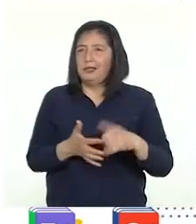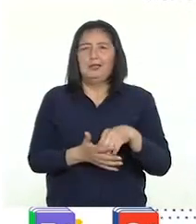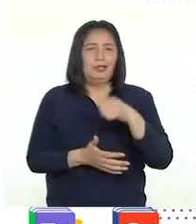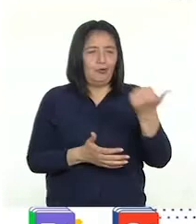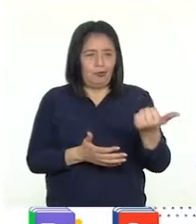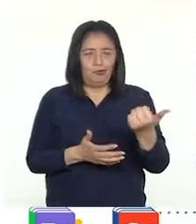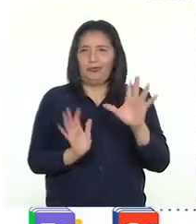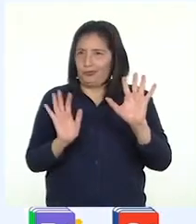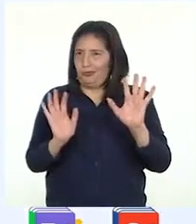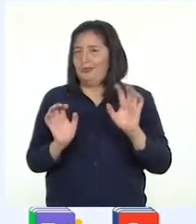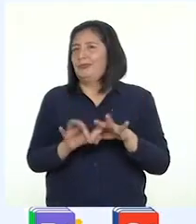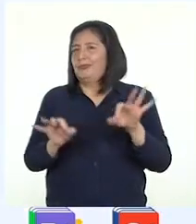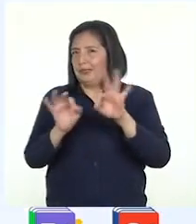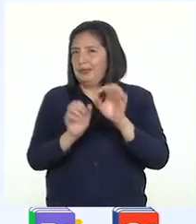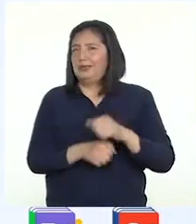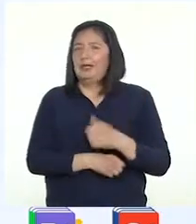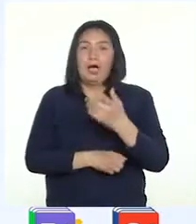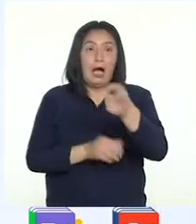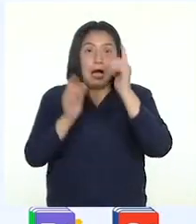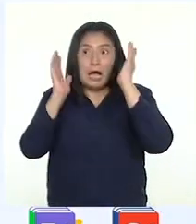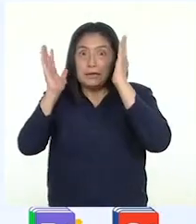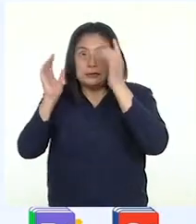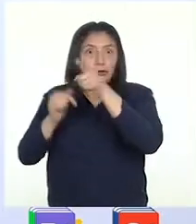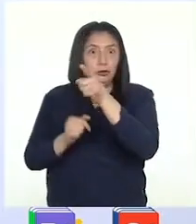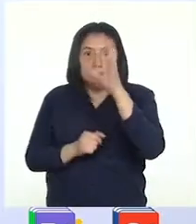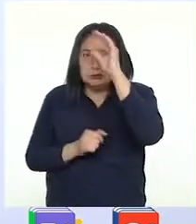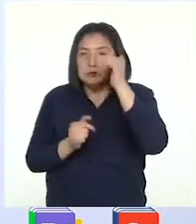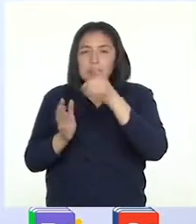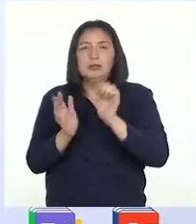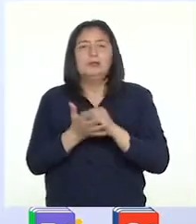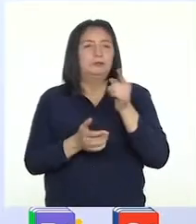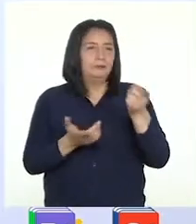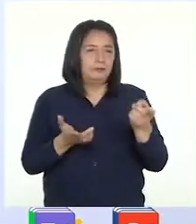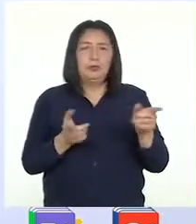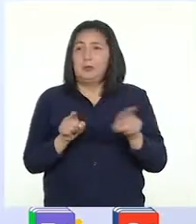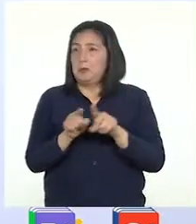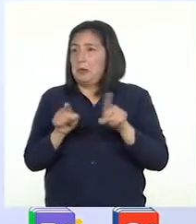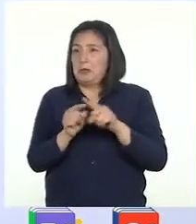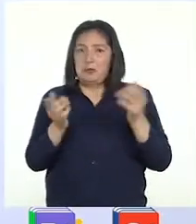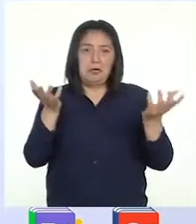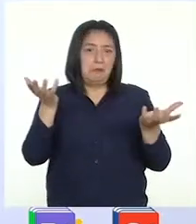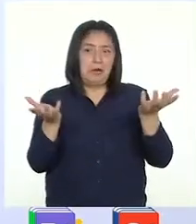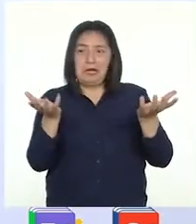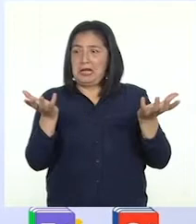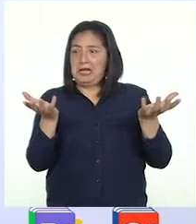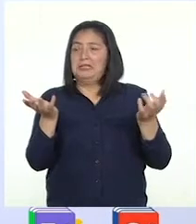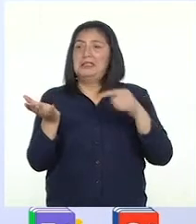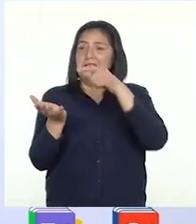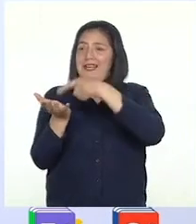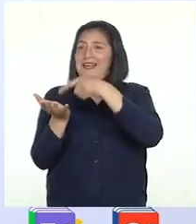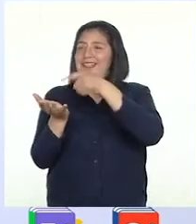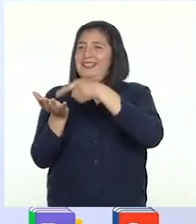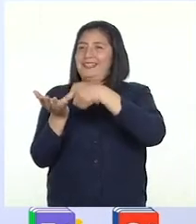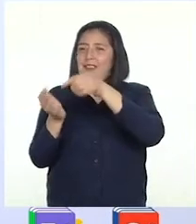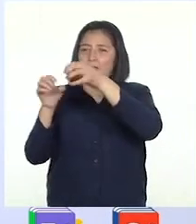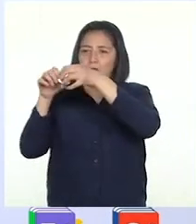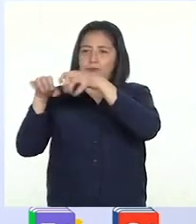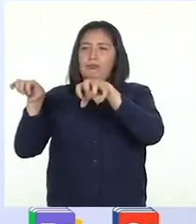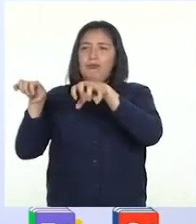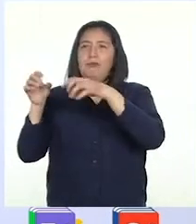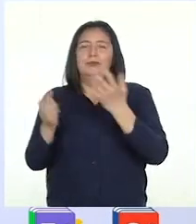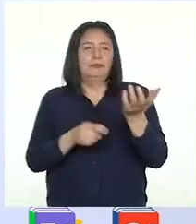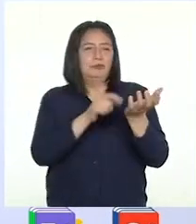otro punto clave. Atención, chicas y chicos. Así como en la balanza dividimos las pesas en 2